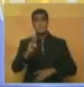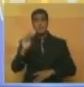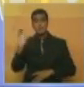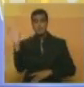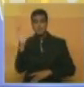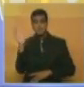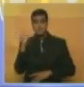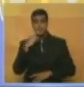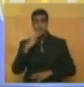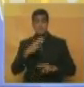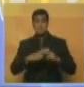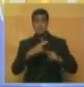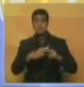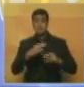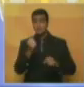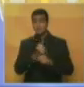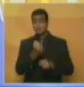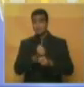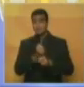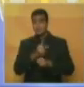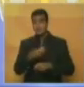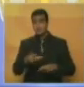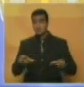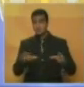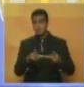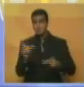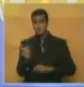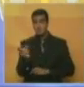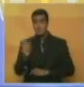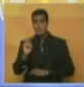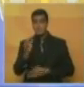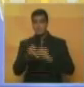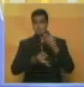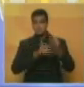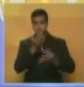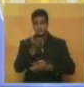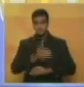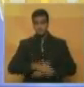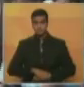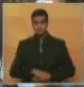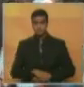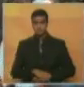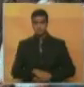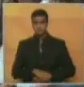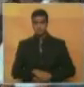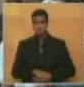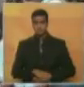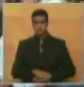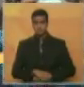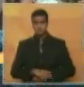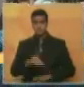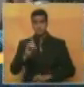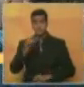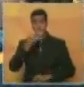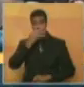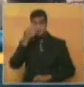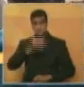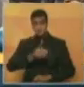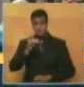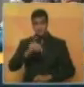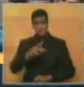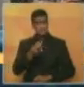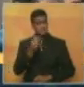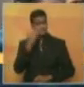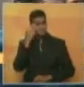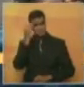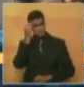pone en peligro la estabilidad de los trabajadores del ayuntamiento. Gustavo Gómez Morón nos cuenta más. Ledezma aseguró que además de